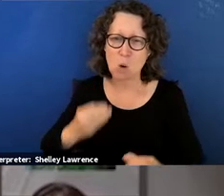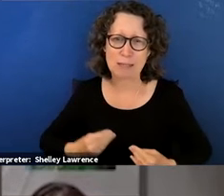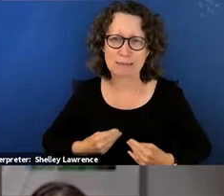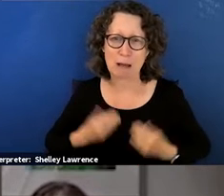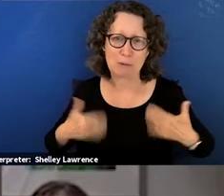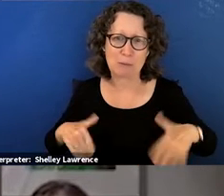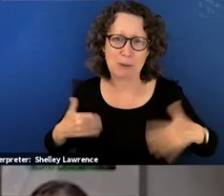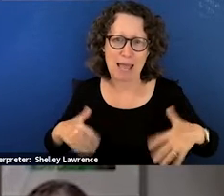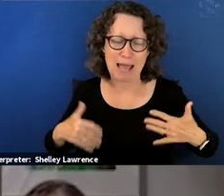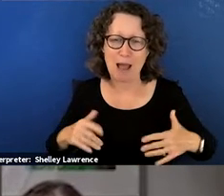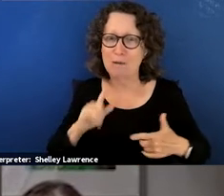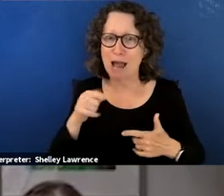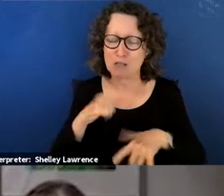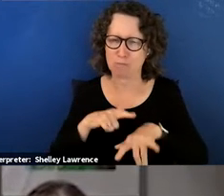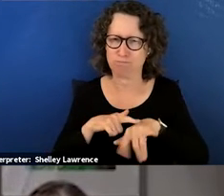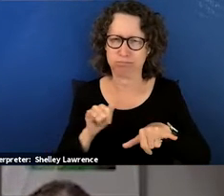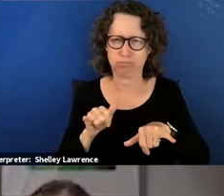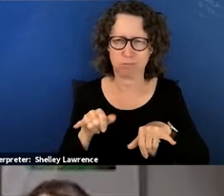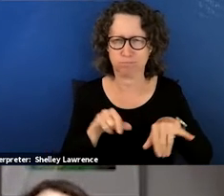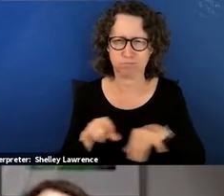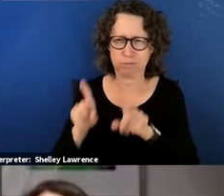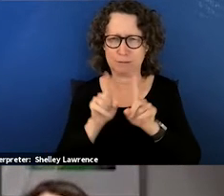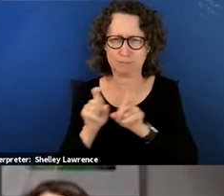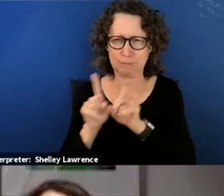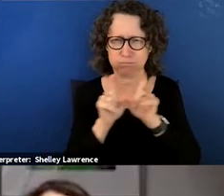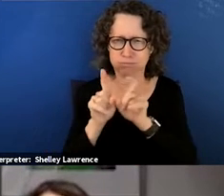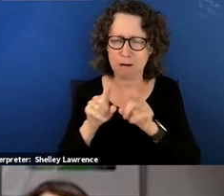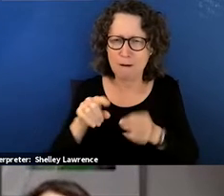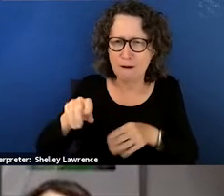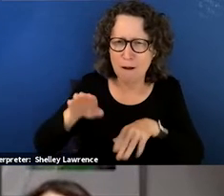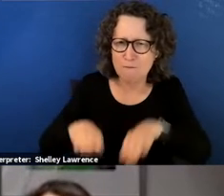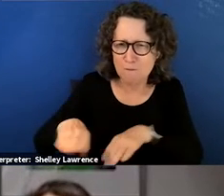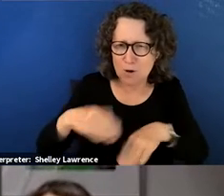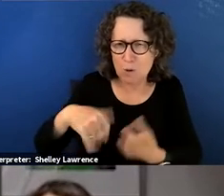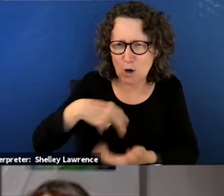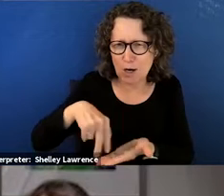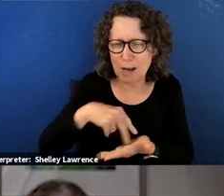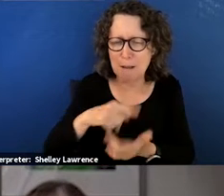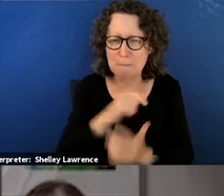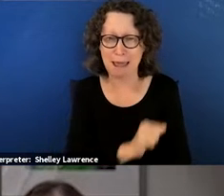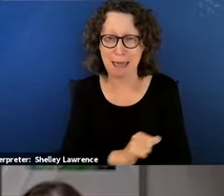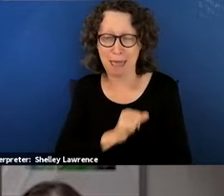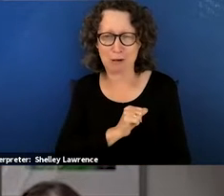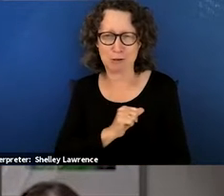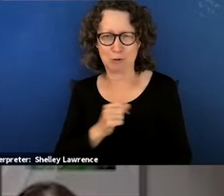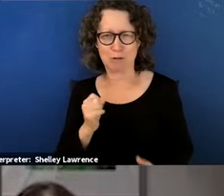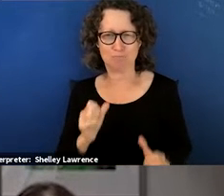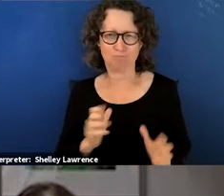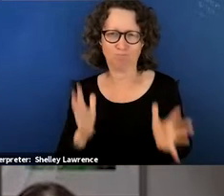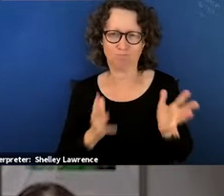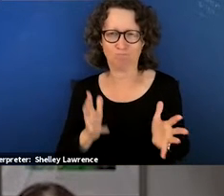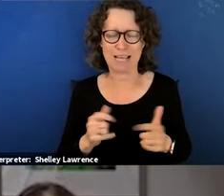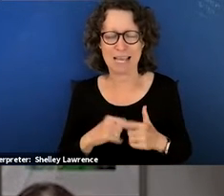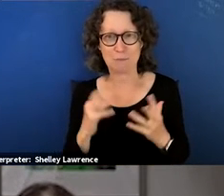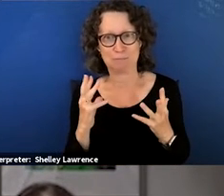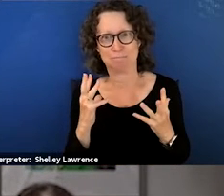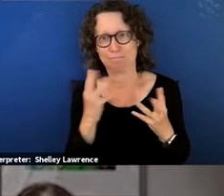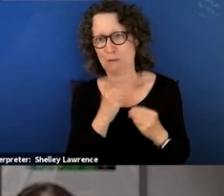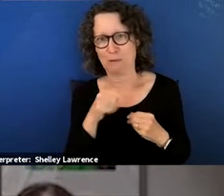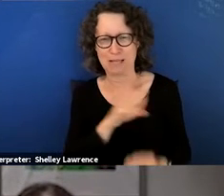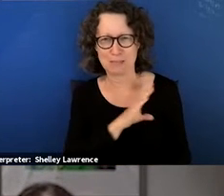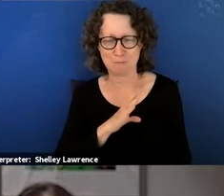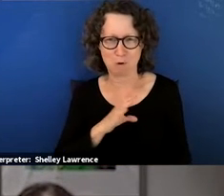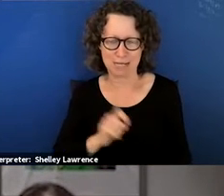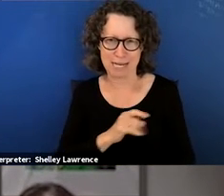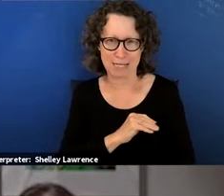maravilloso y tan inspirador. No solamente cómo los movimientos todos estaban en sintonía y la actitud,